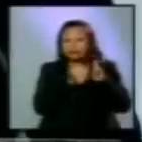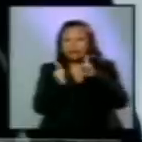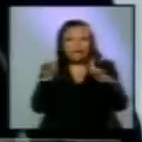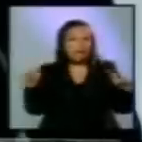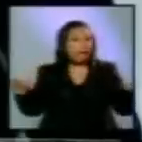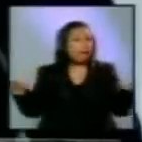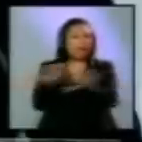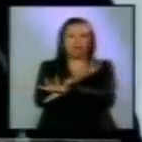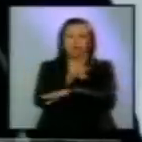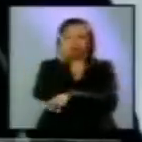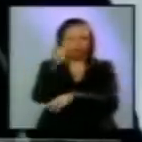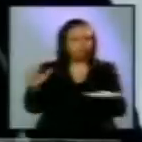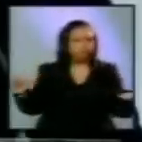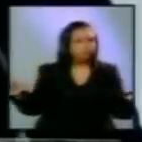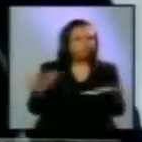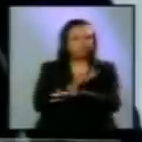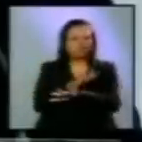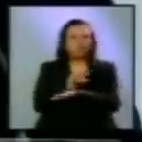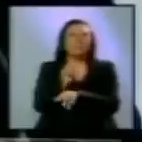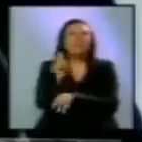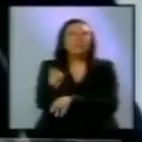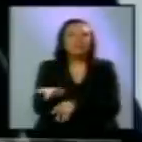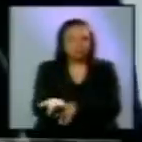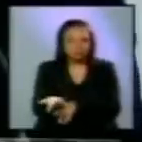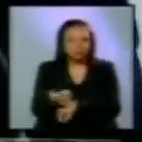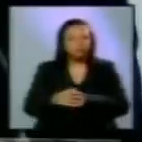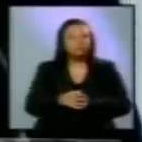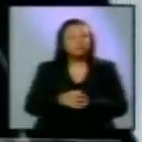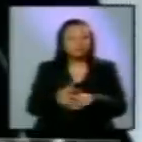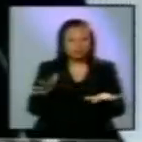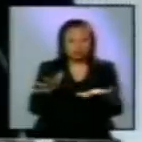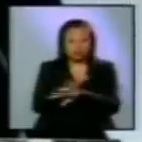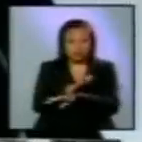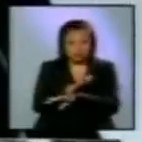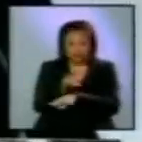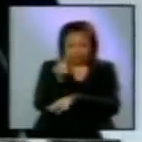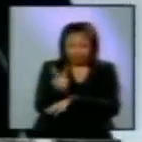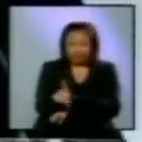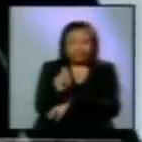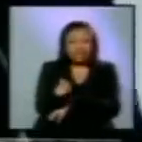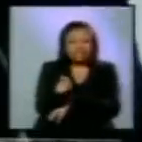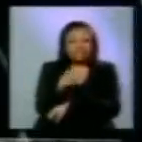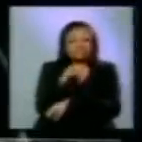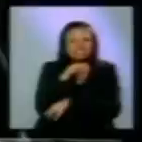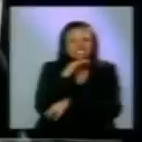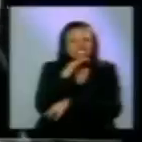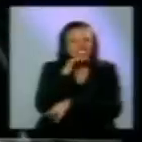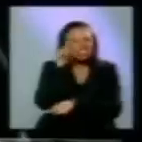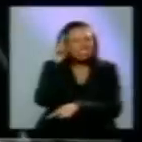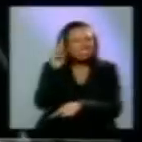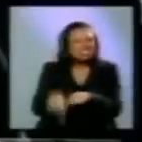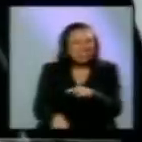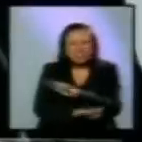verdadero. ¿Qué es el cambio verdadero? El cambio verdadero es terminar con la corrupción, acabar la